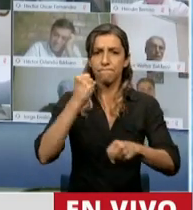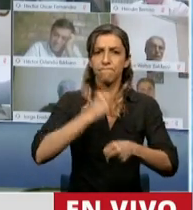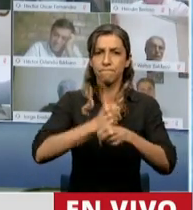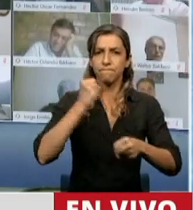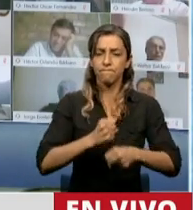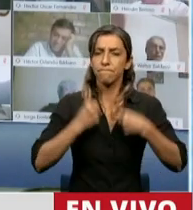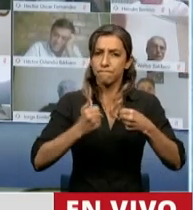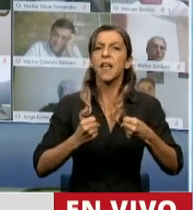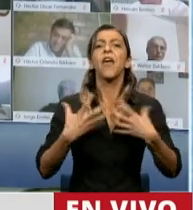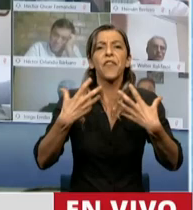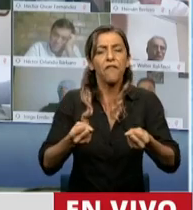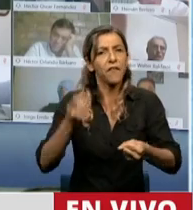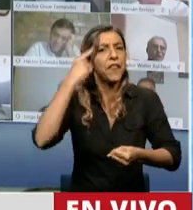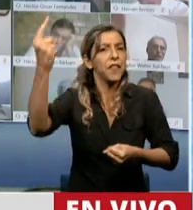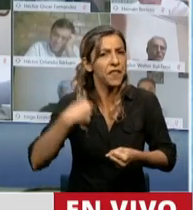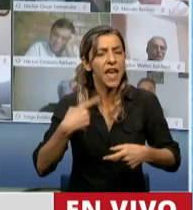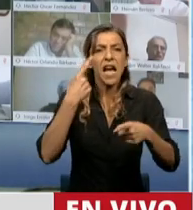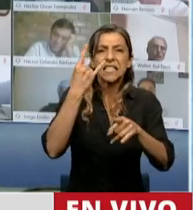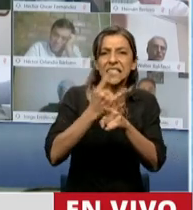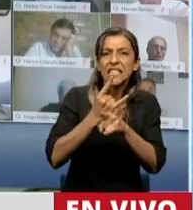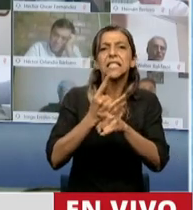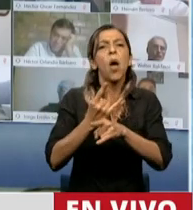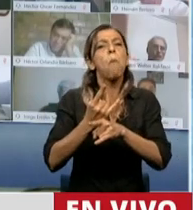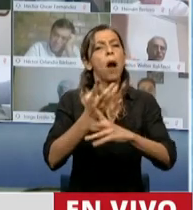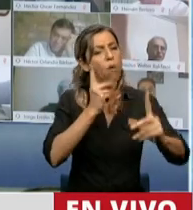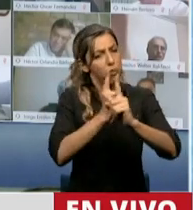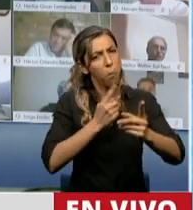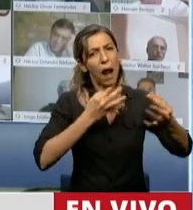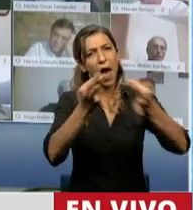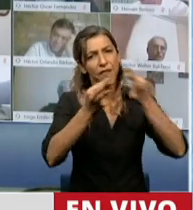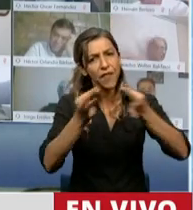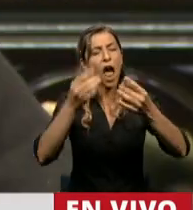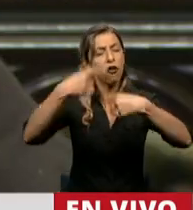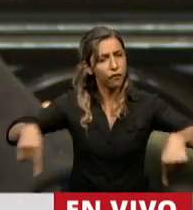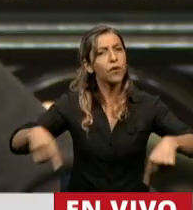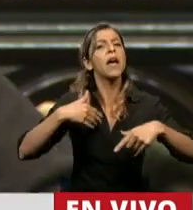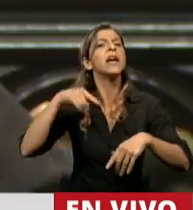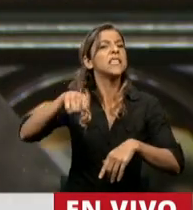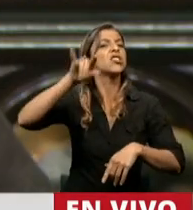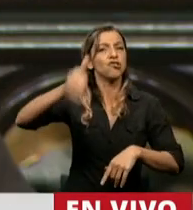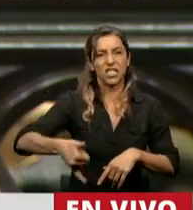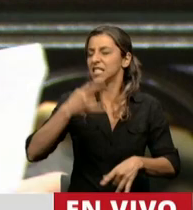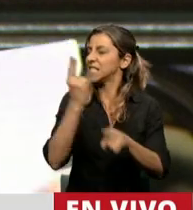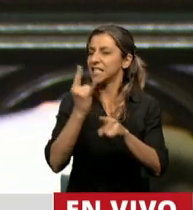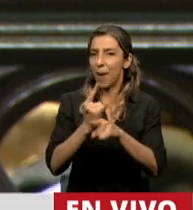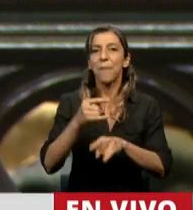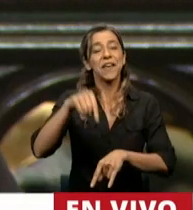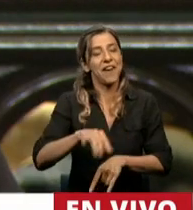estar siempre dispuestos a dar la discusión. Y ahora sí, le voy a dar la palabra a la compañera Avilar, que es quien muchas veces